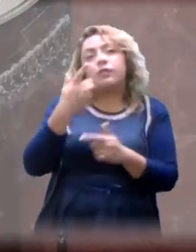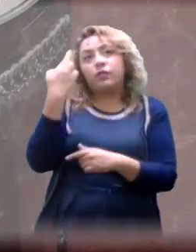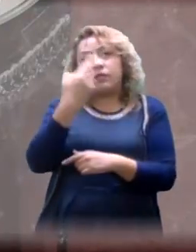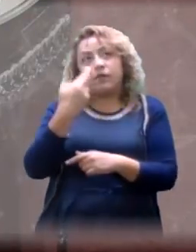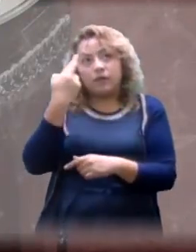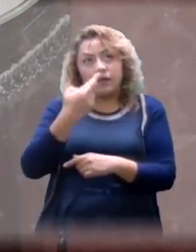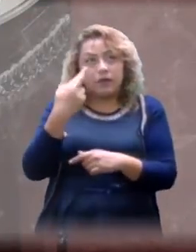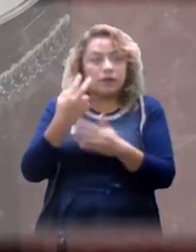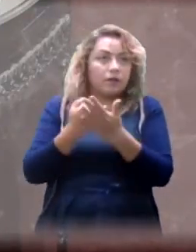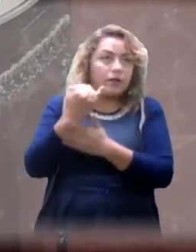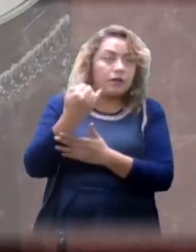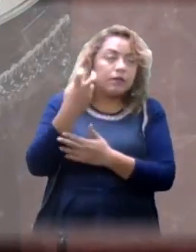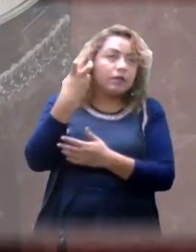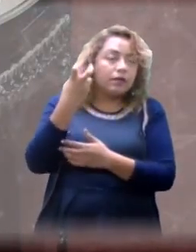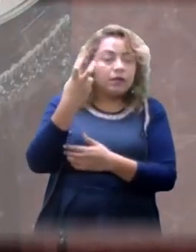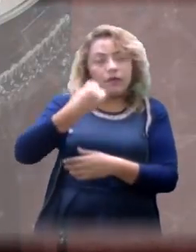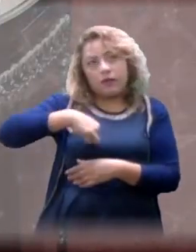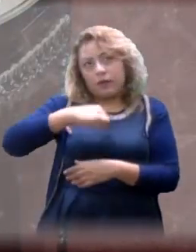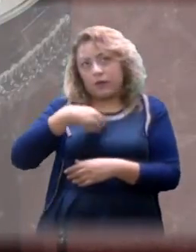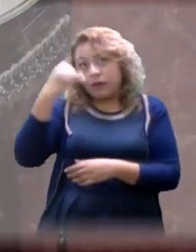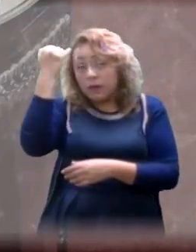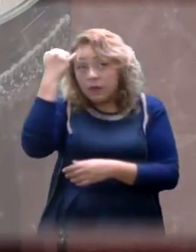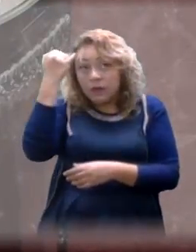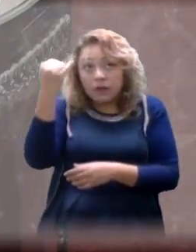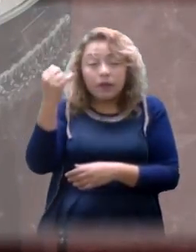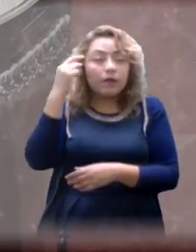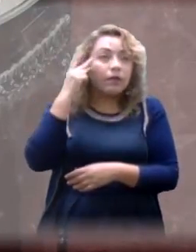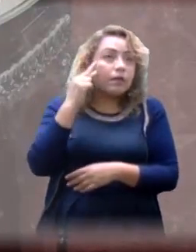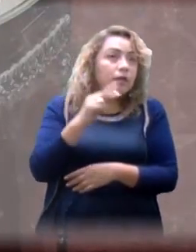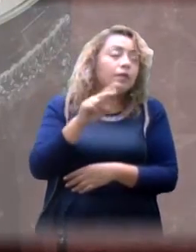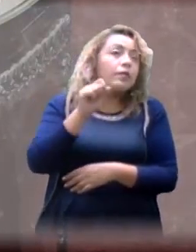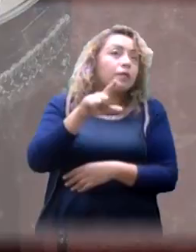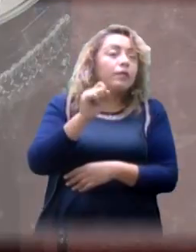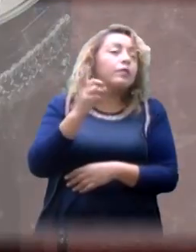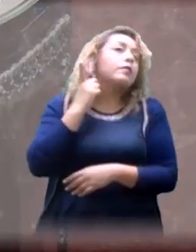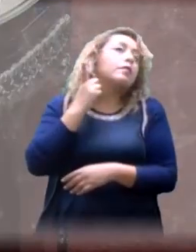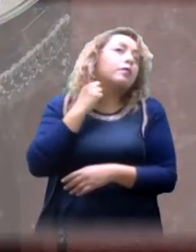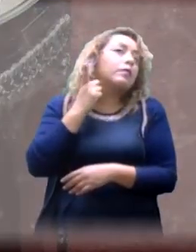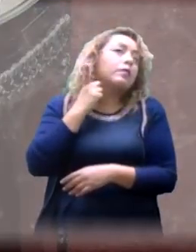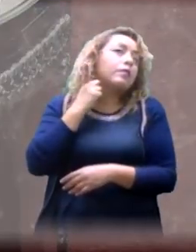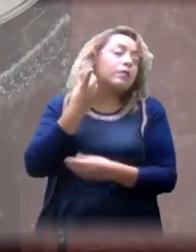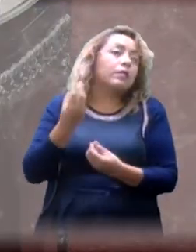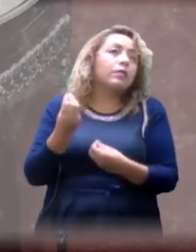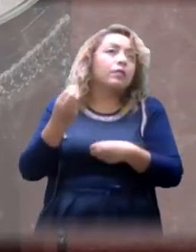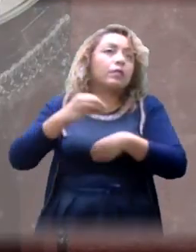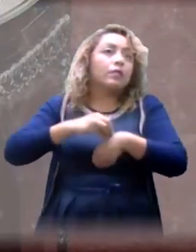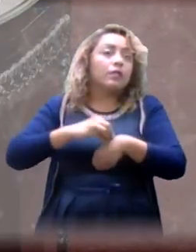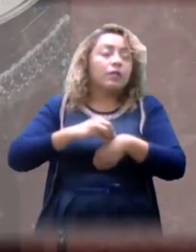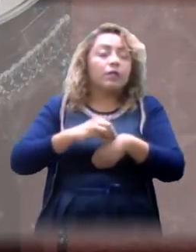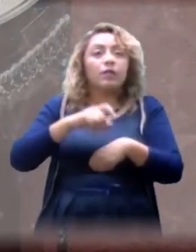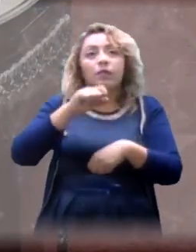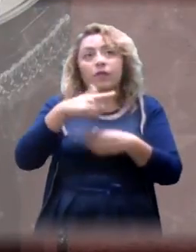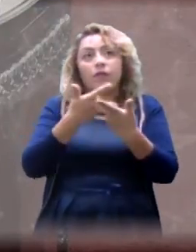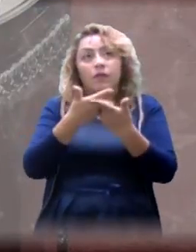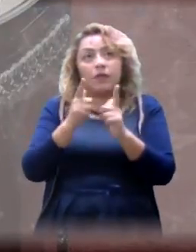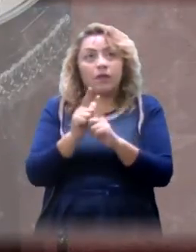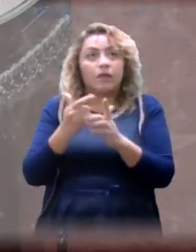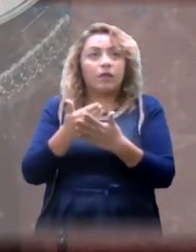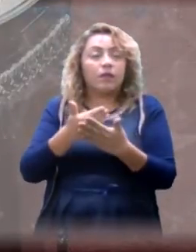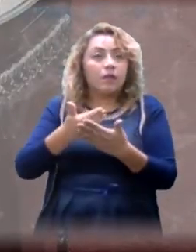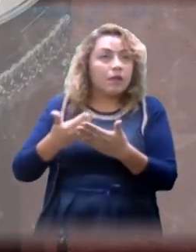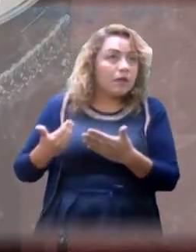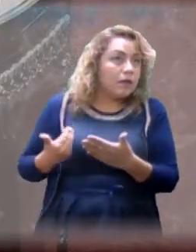dictamen, proponemos que el diputado antes mencionado se integre a las mismas comisiones que presidía